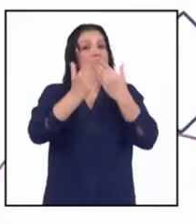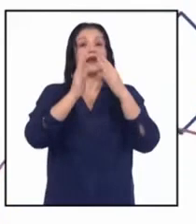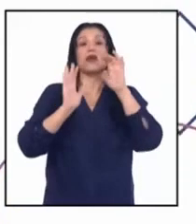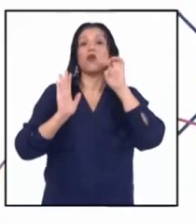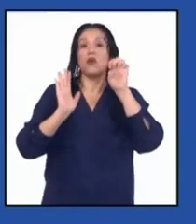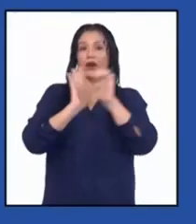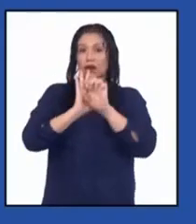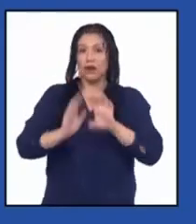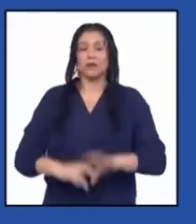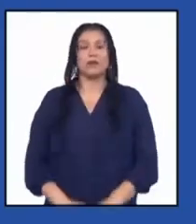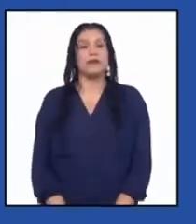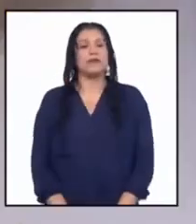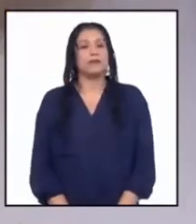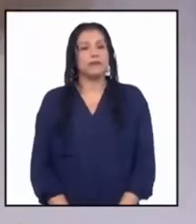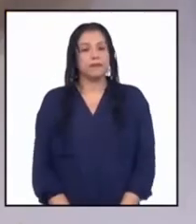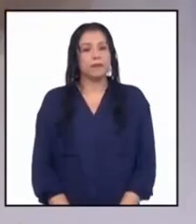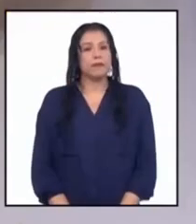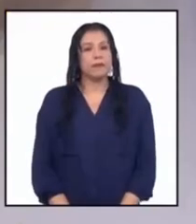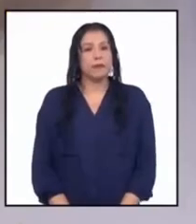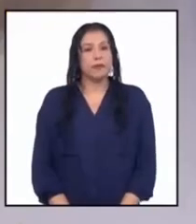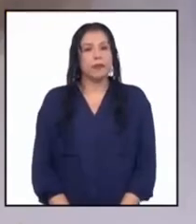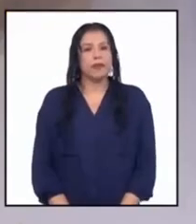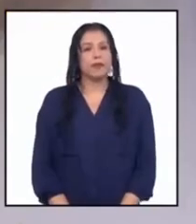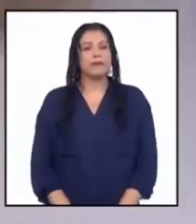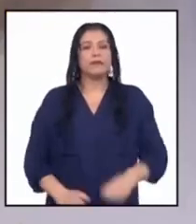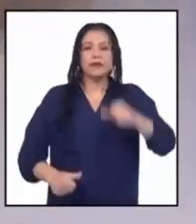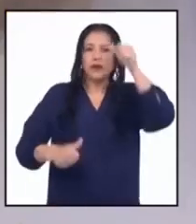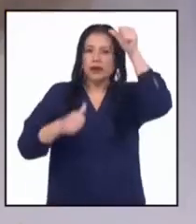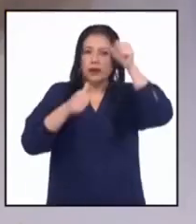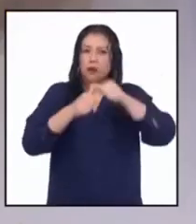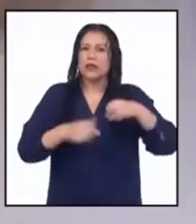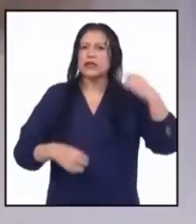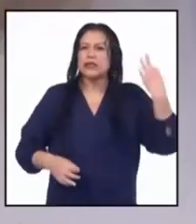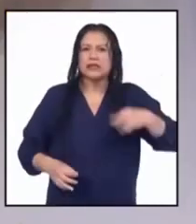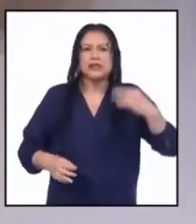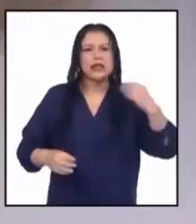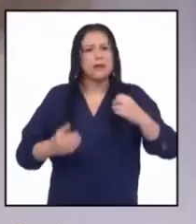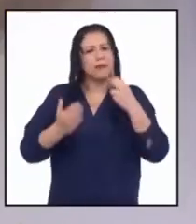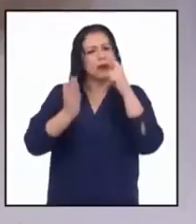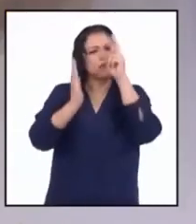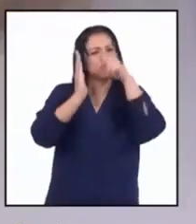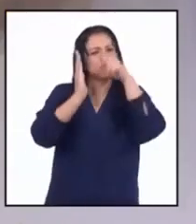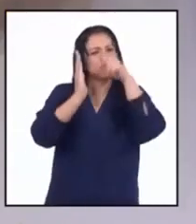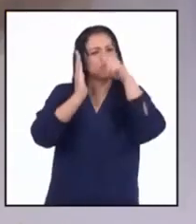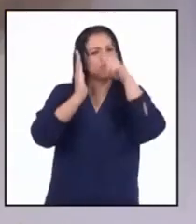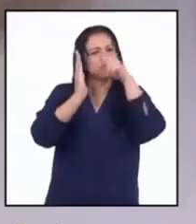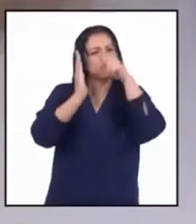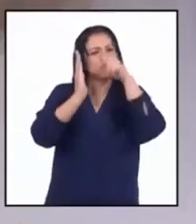ejemplo. Y recuerden siempre registrar todo en su folder de trabajo.